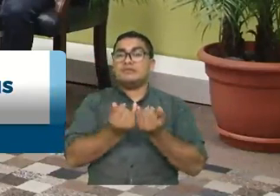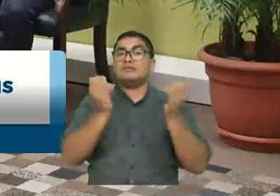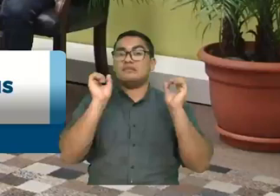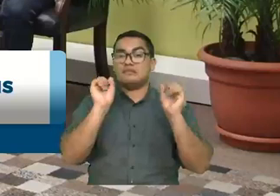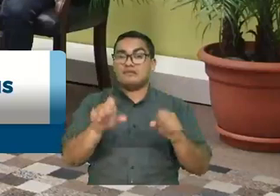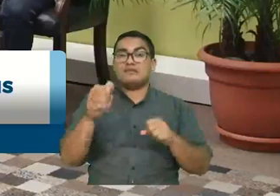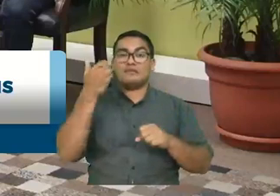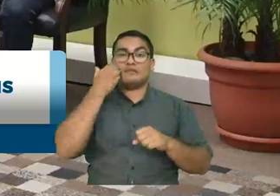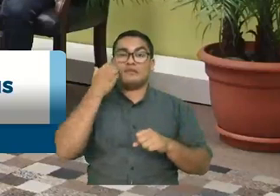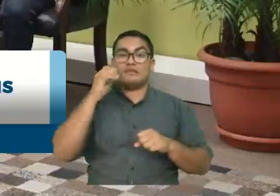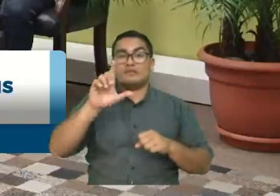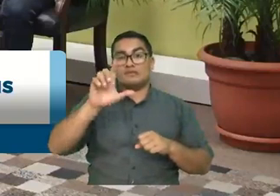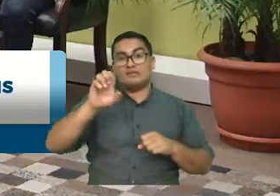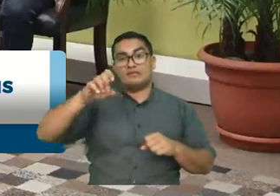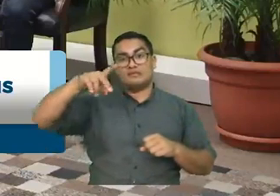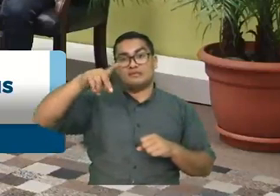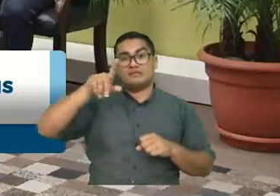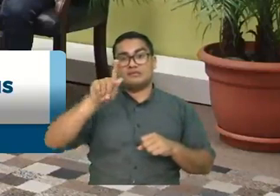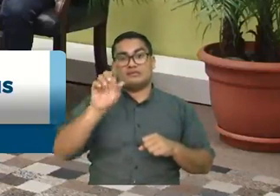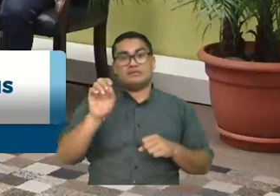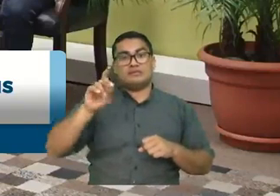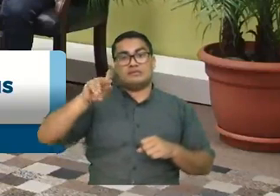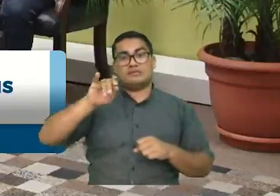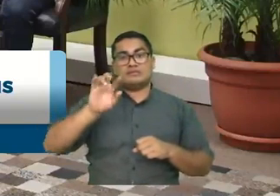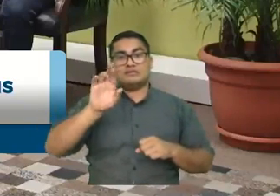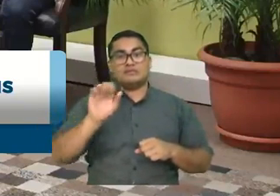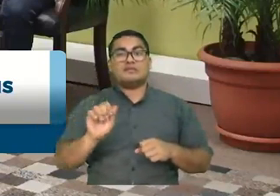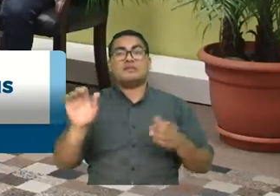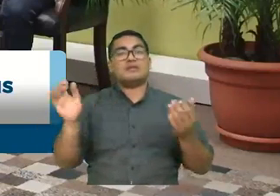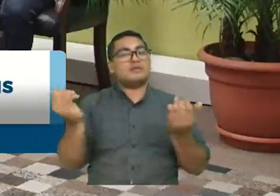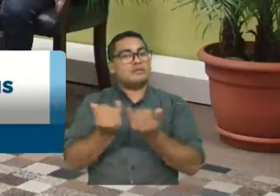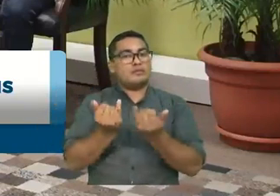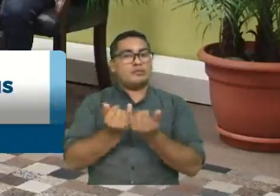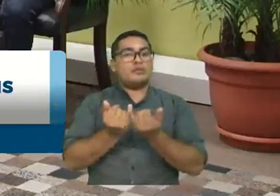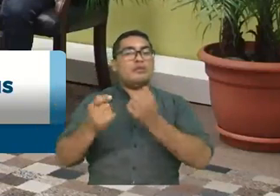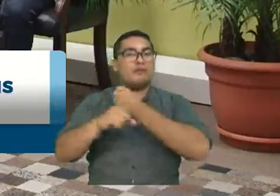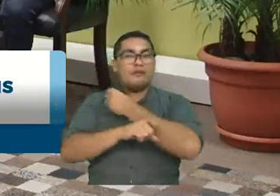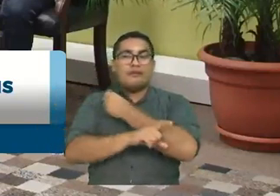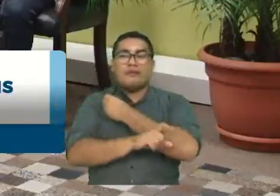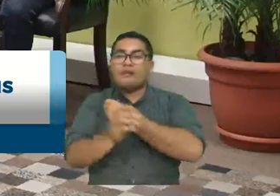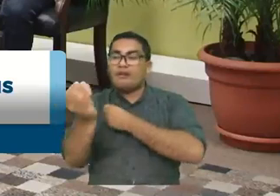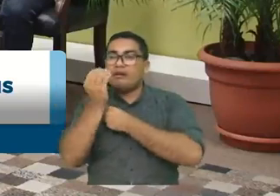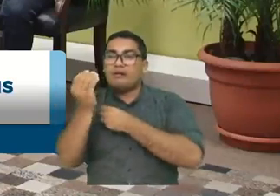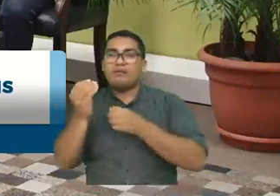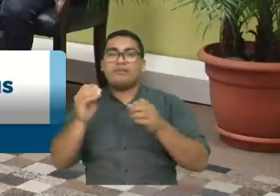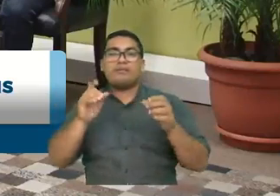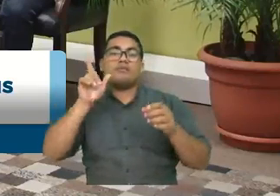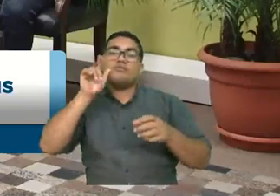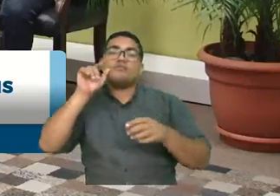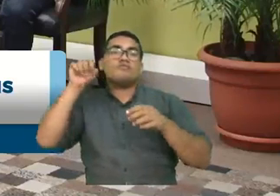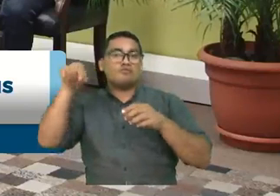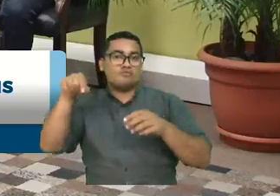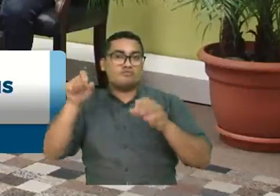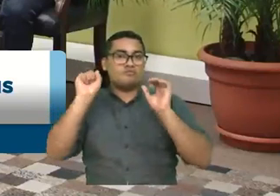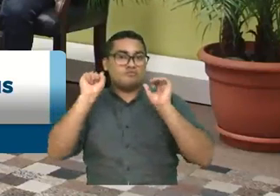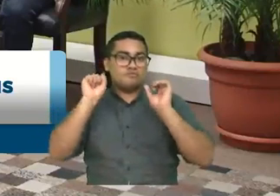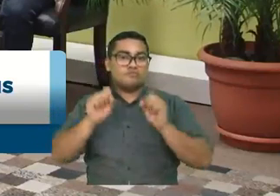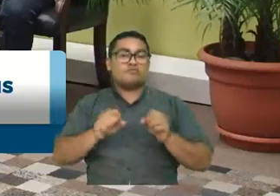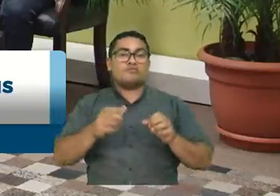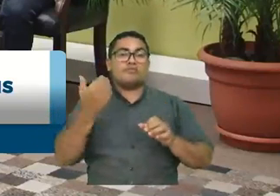contaminar. Esa es la más frecuente. Y la otra indirecta a través de los alimentos, ¿verdad? Que es otra de las vías por la